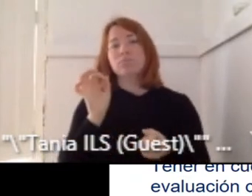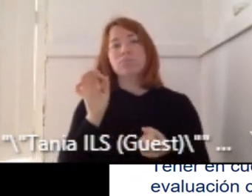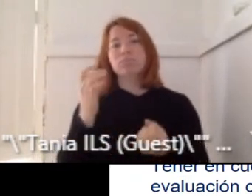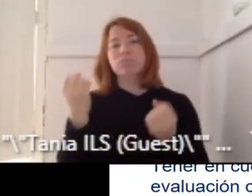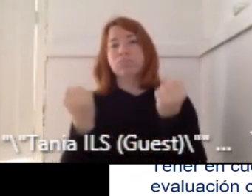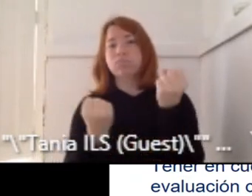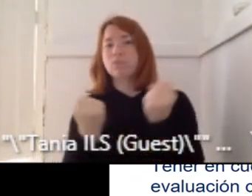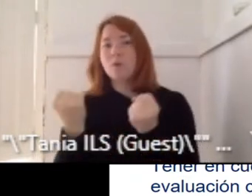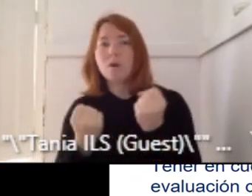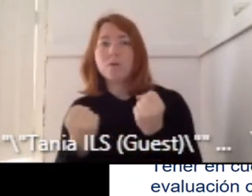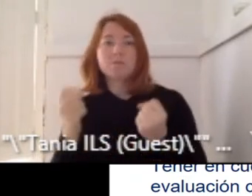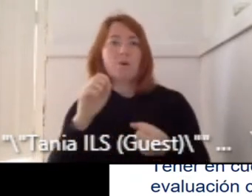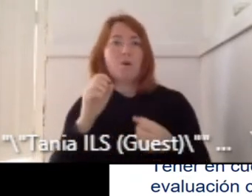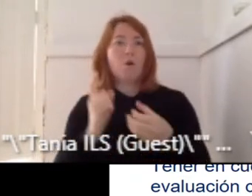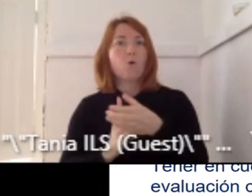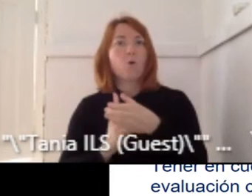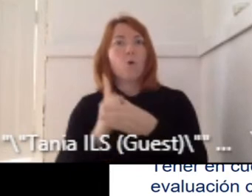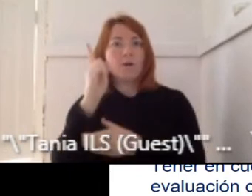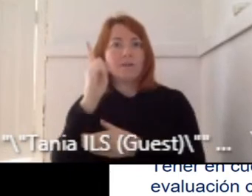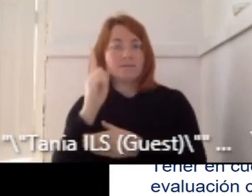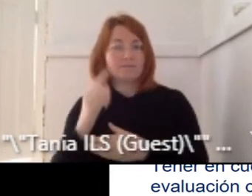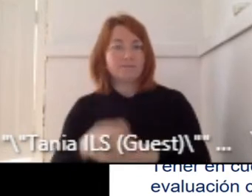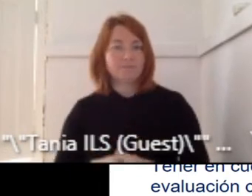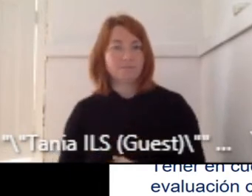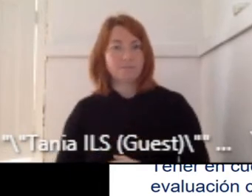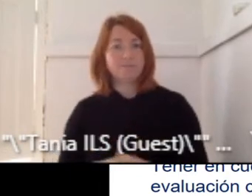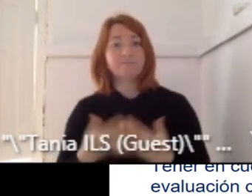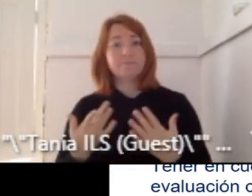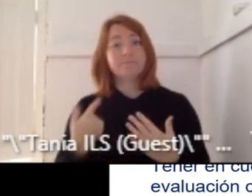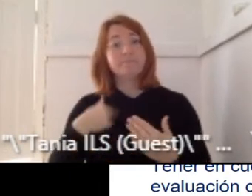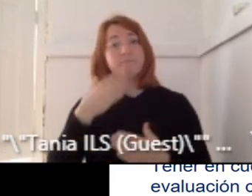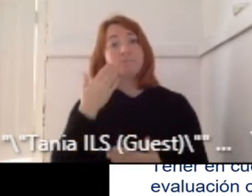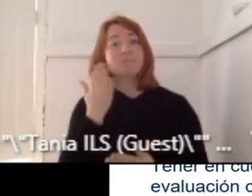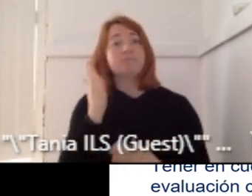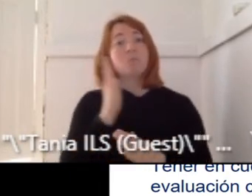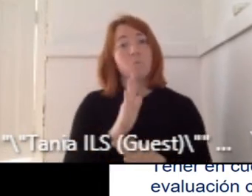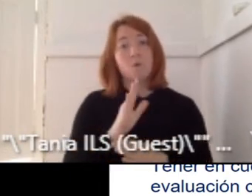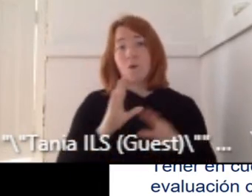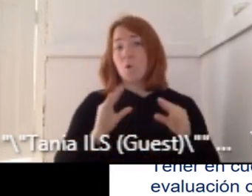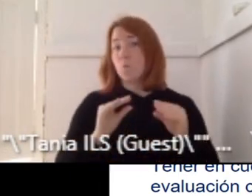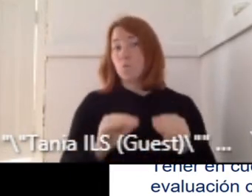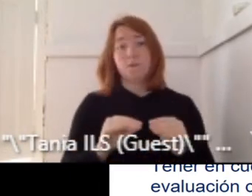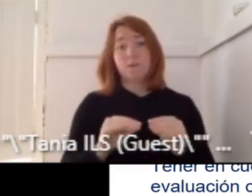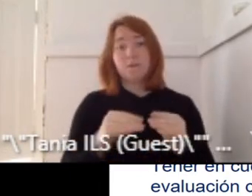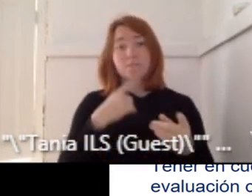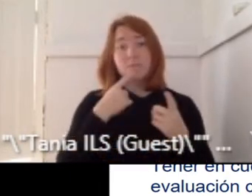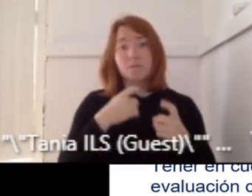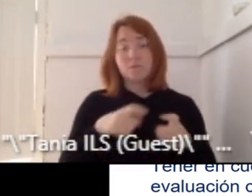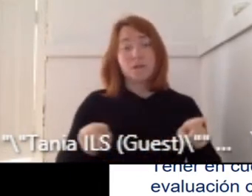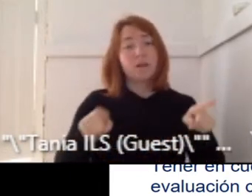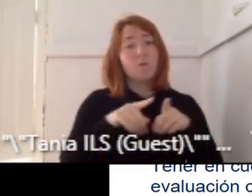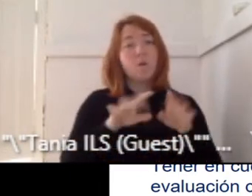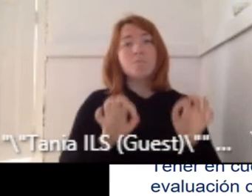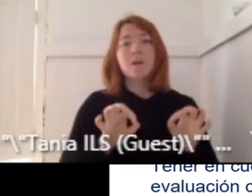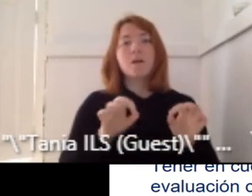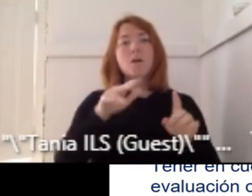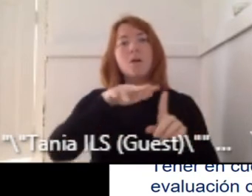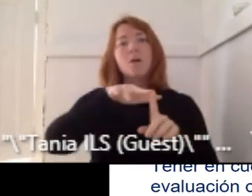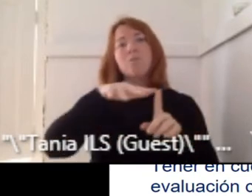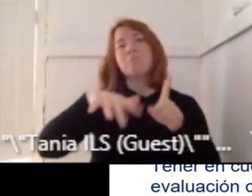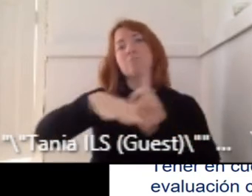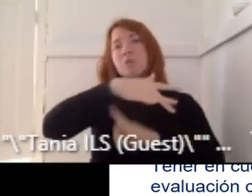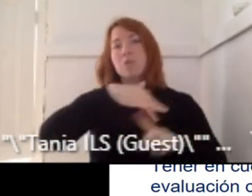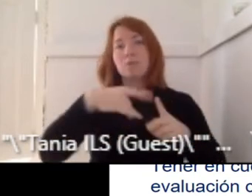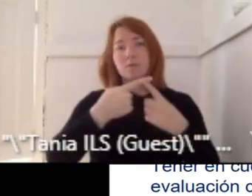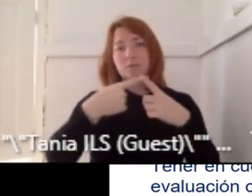cohetes, etcétera. Y lo que se propone es utilizar la misma física, pero cambiar el contexto. O sea, no cambiar el concepto físico que